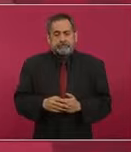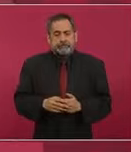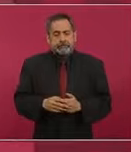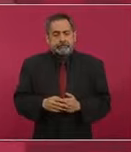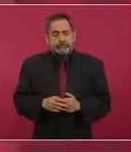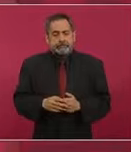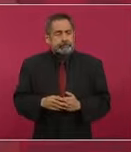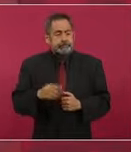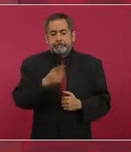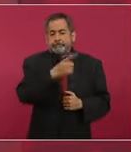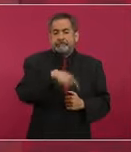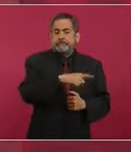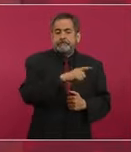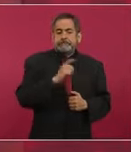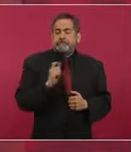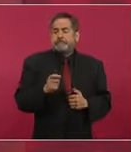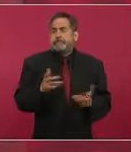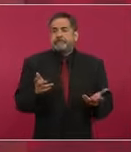pues ya